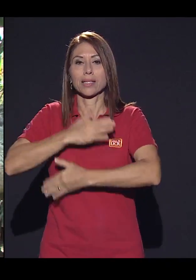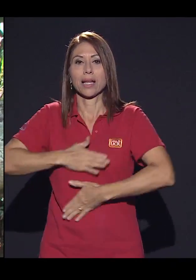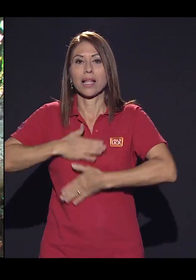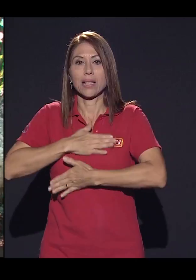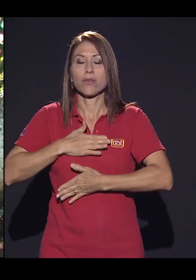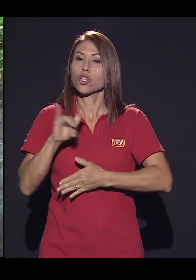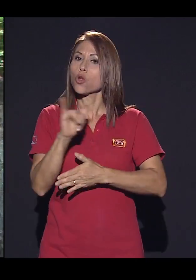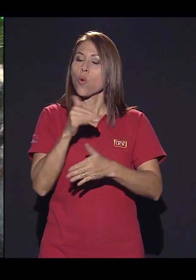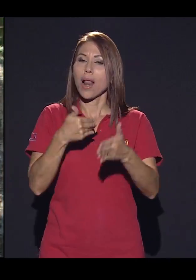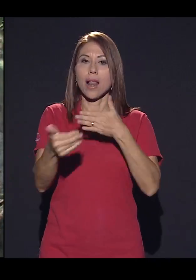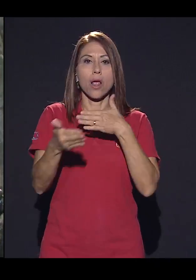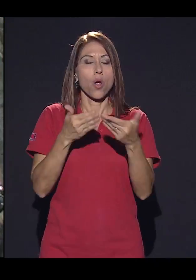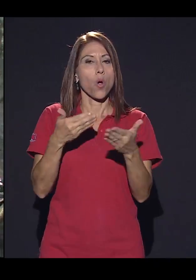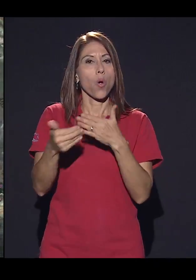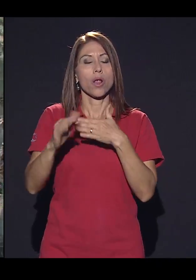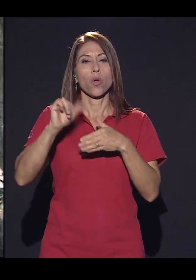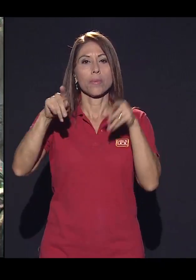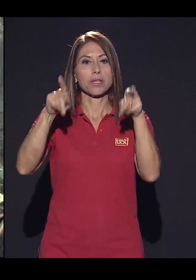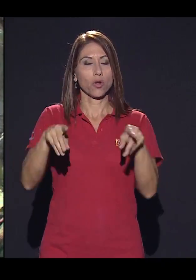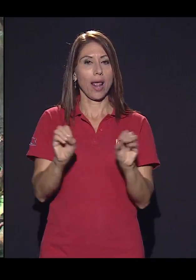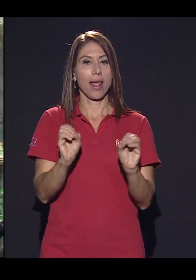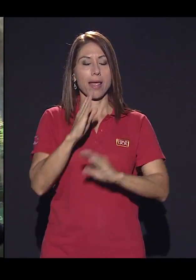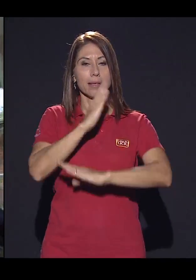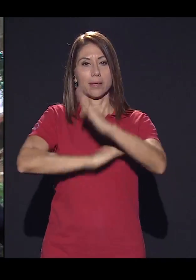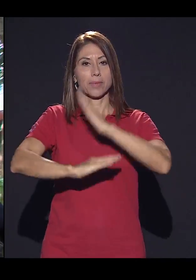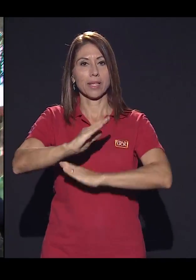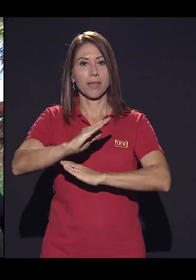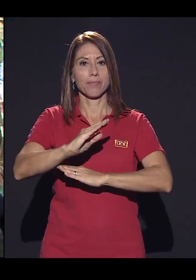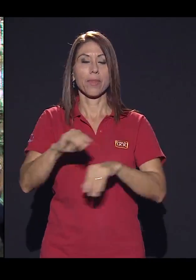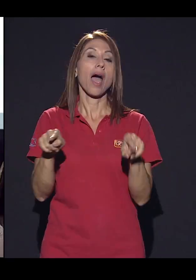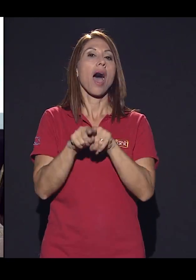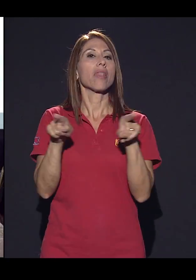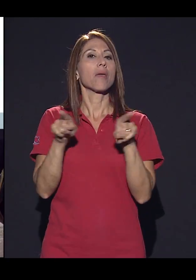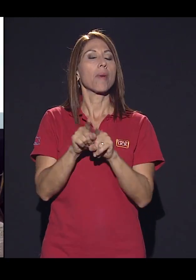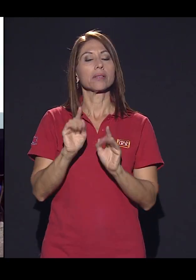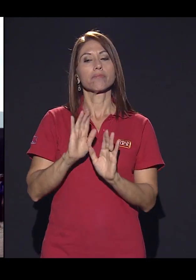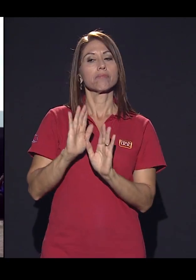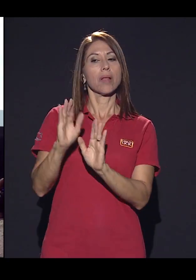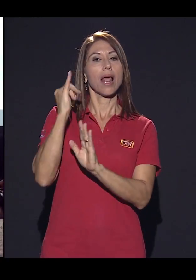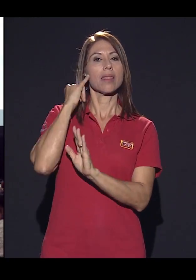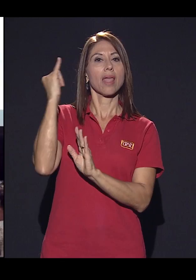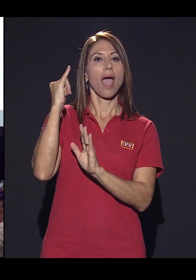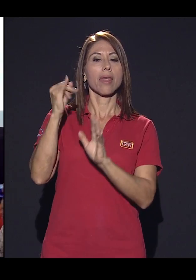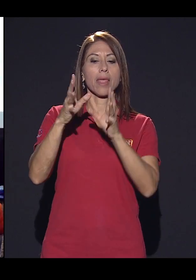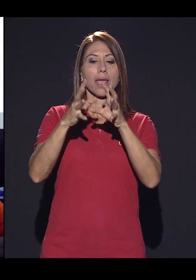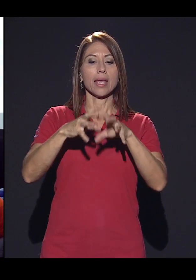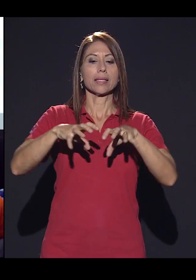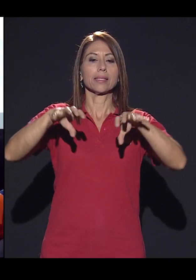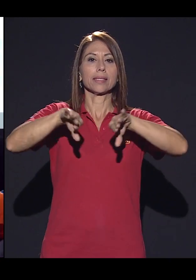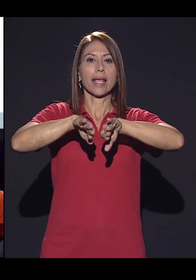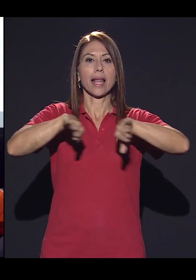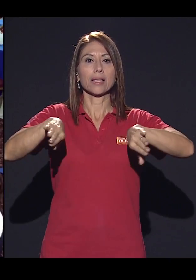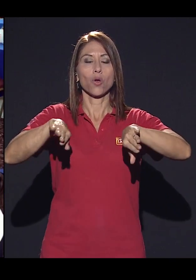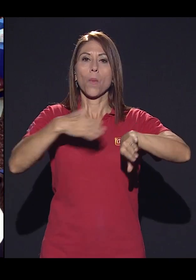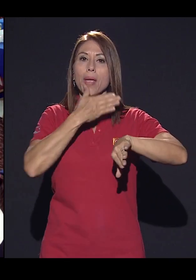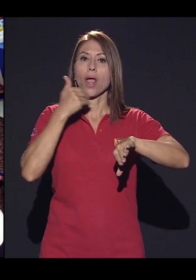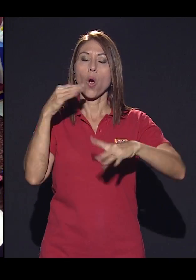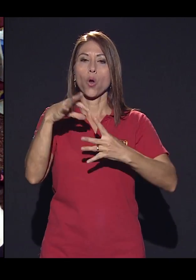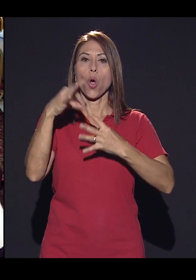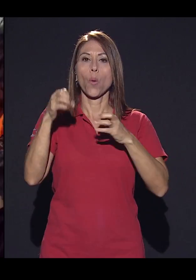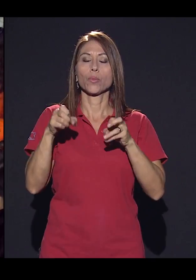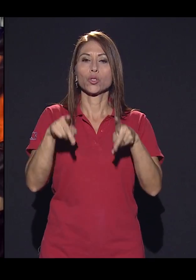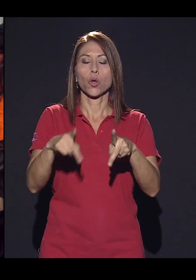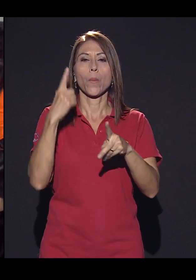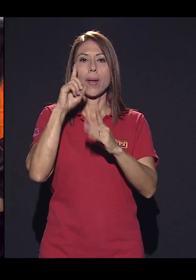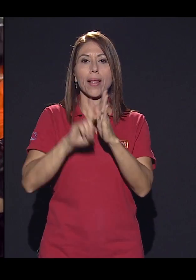recreativos que aquellas personas que no tienen una condición de discapacidad. Además, rechaza la idea de que la segregación sea la mejor